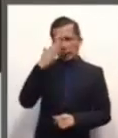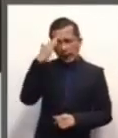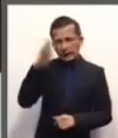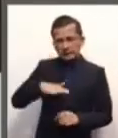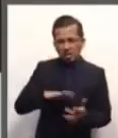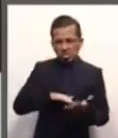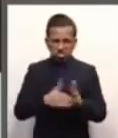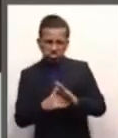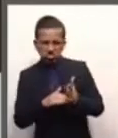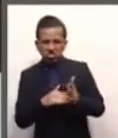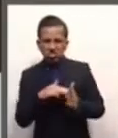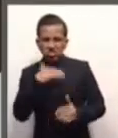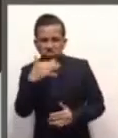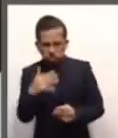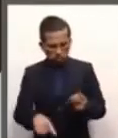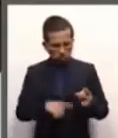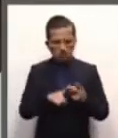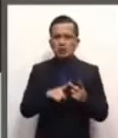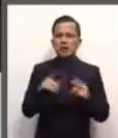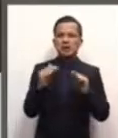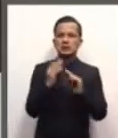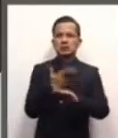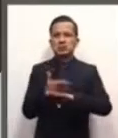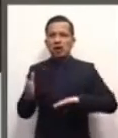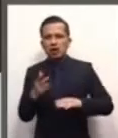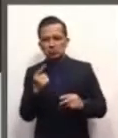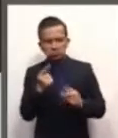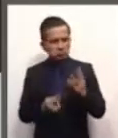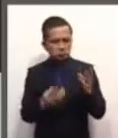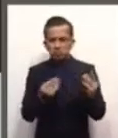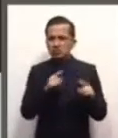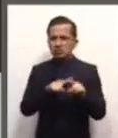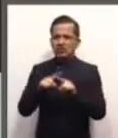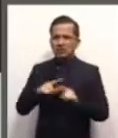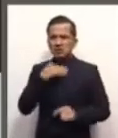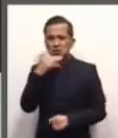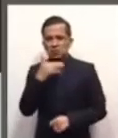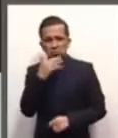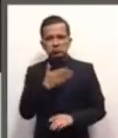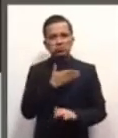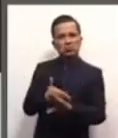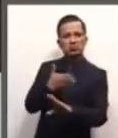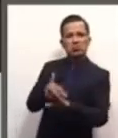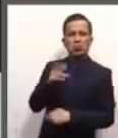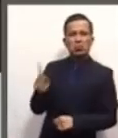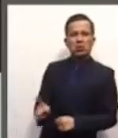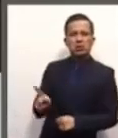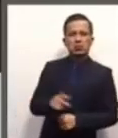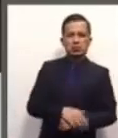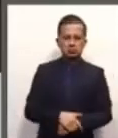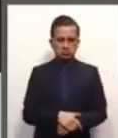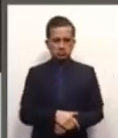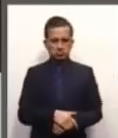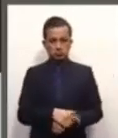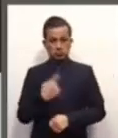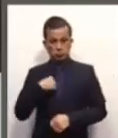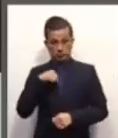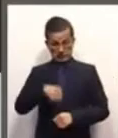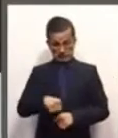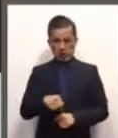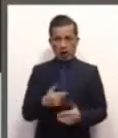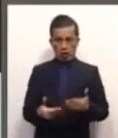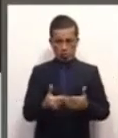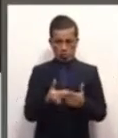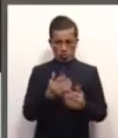todos actos de corrupción en contra de nuestro pueblo. Nosotros, en esta cuarta transformación,